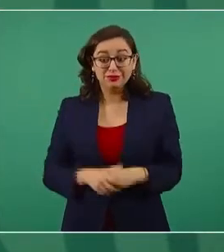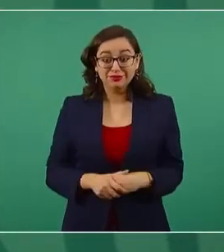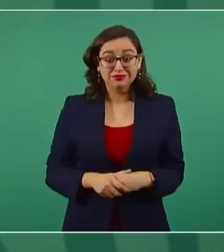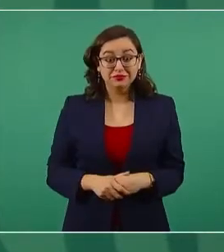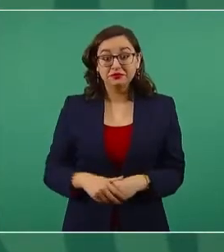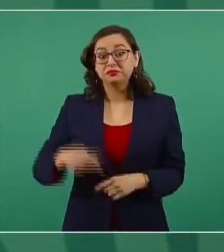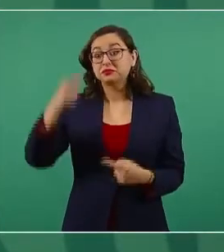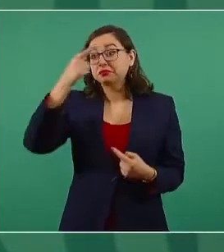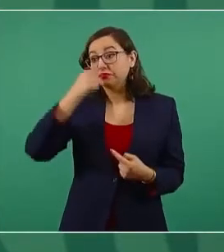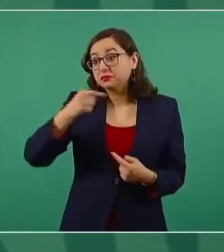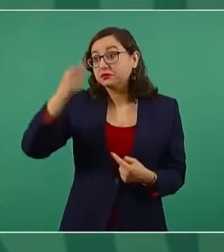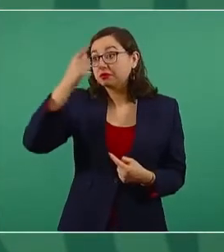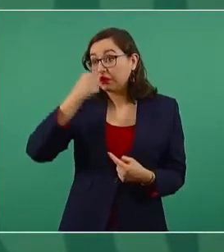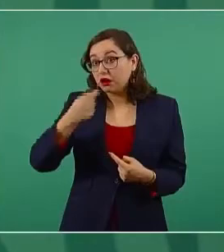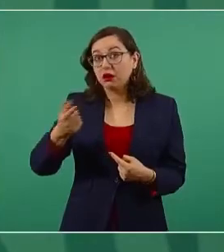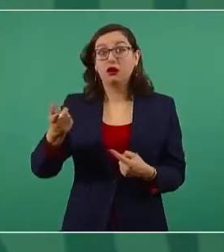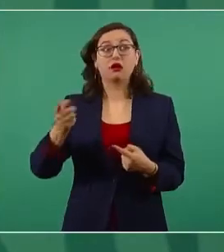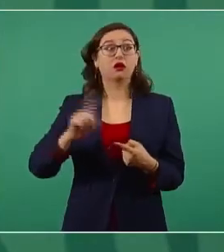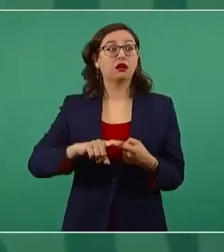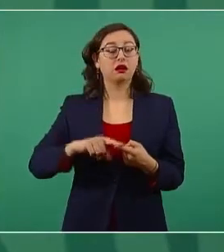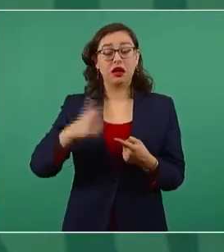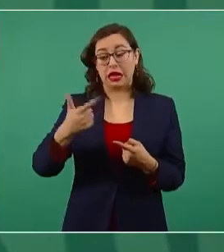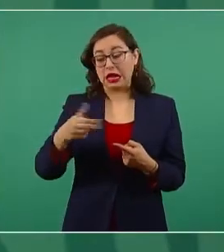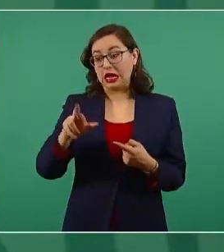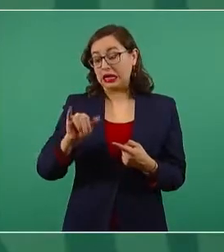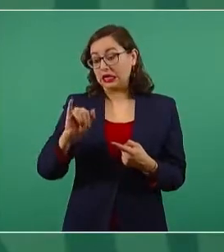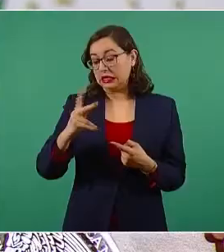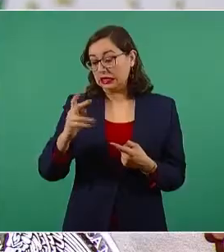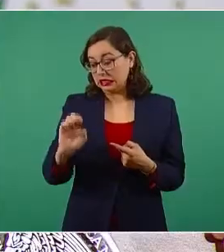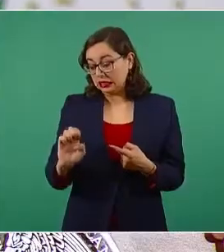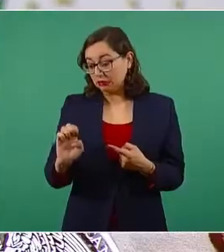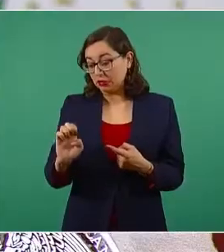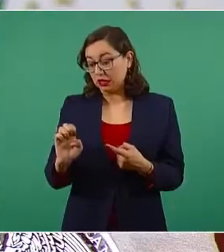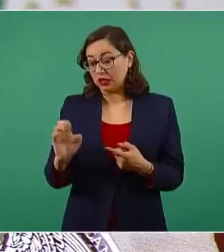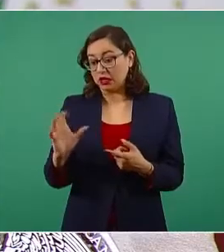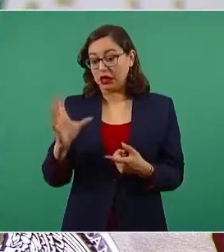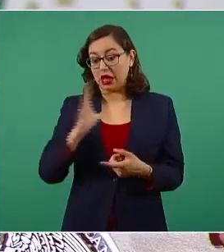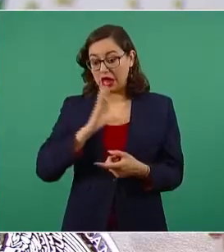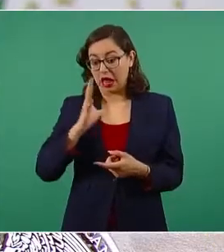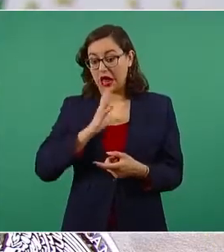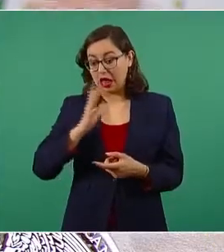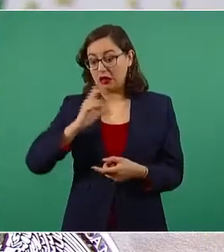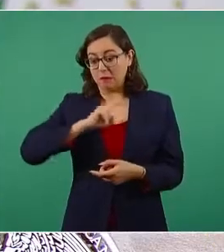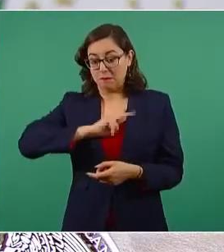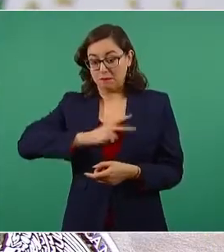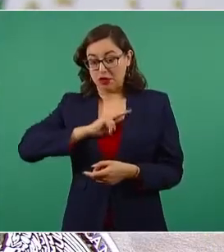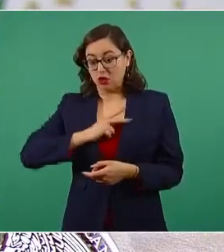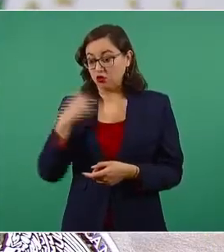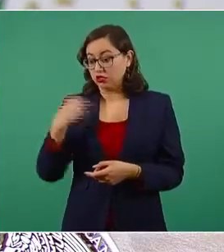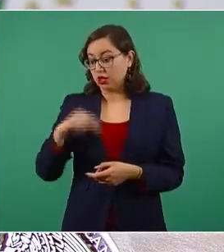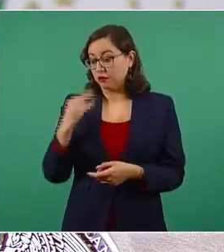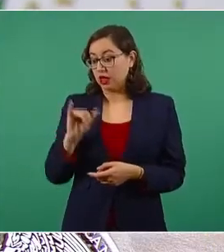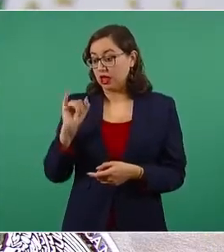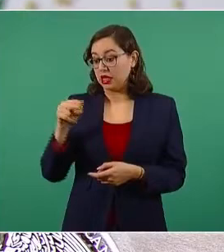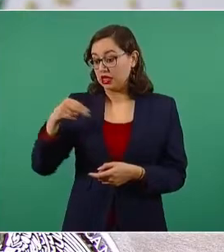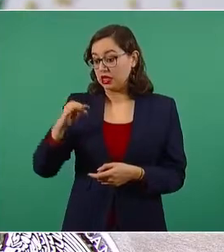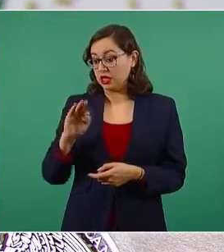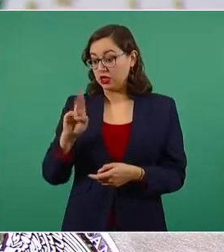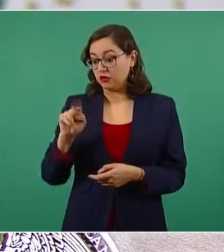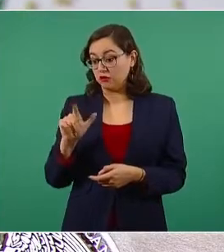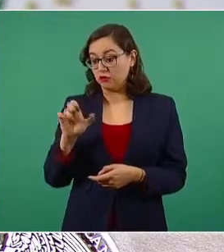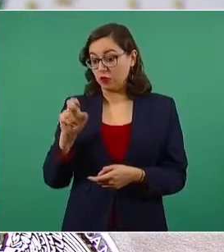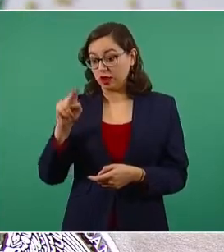las especies o cepas del virus influenza que mayormente predominan en las